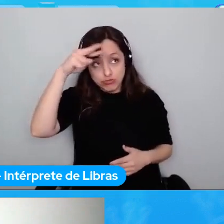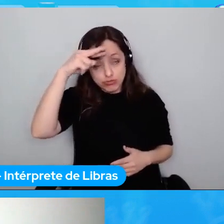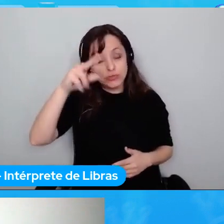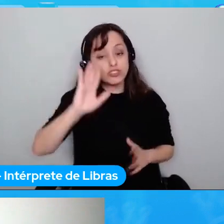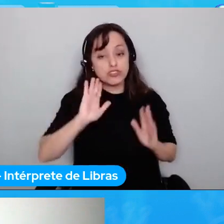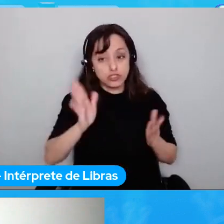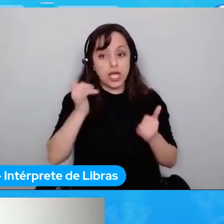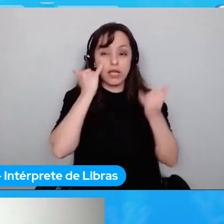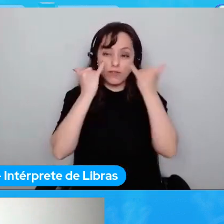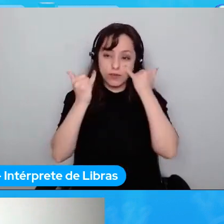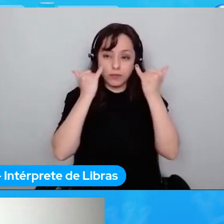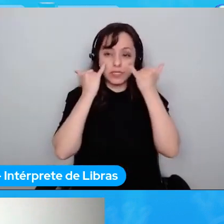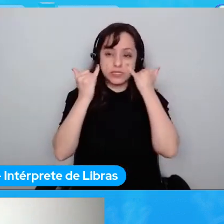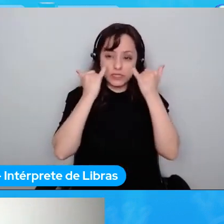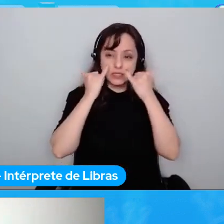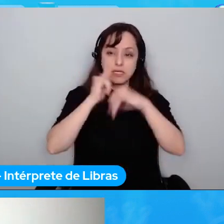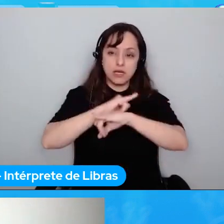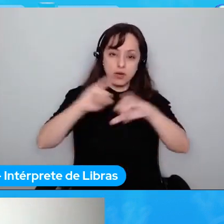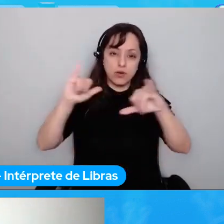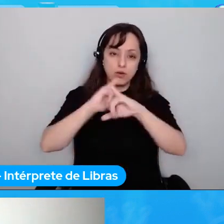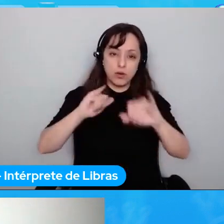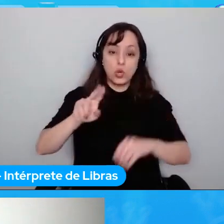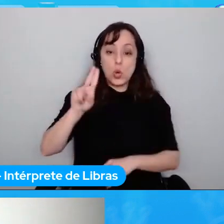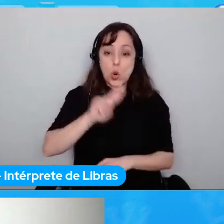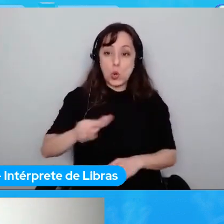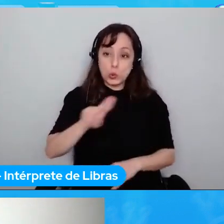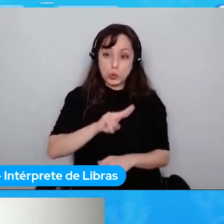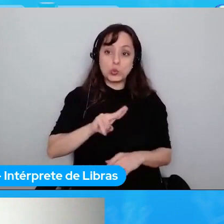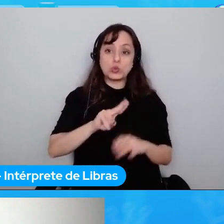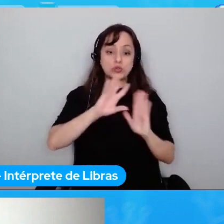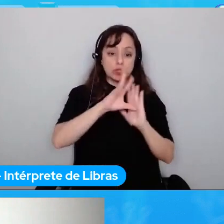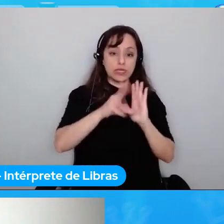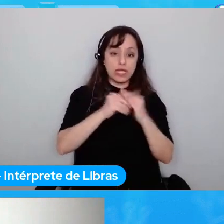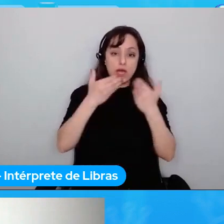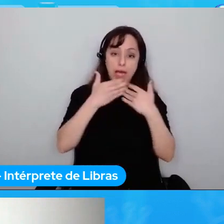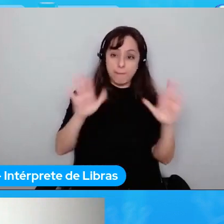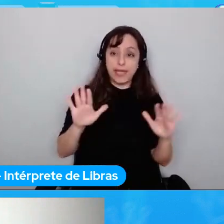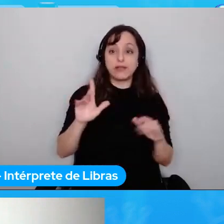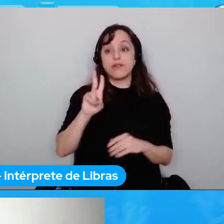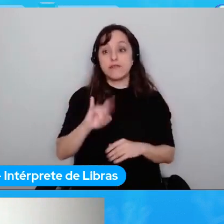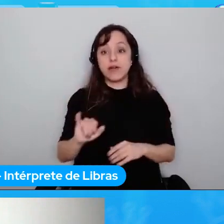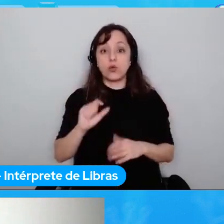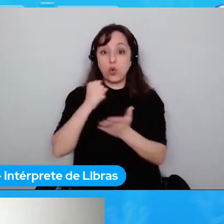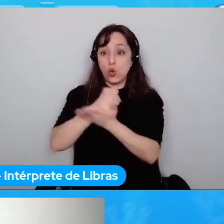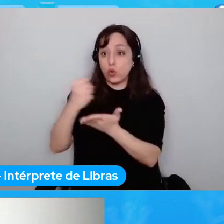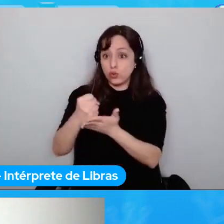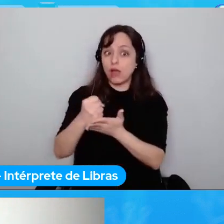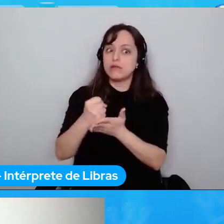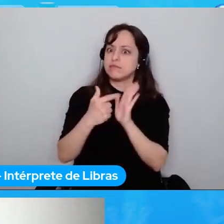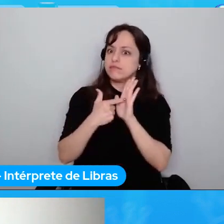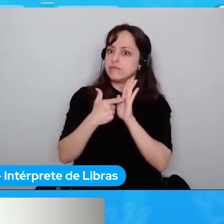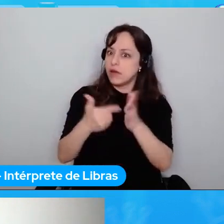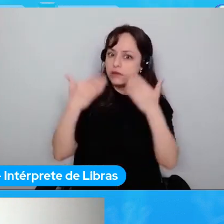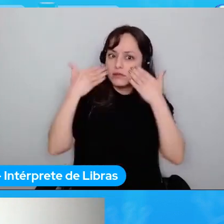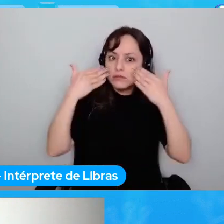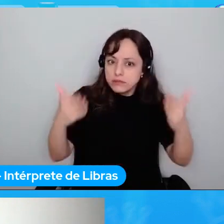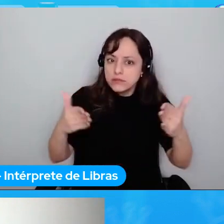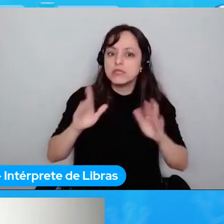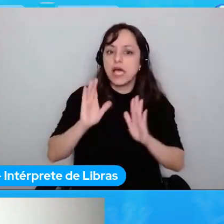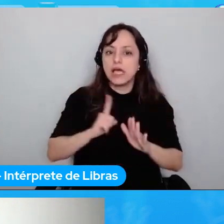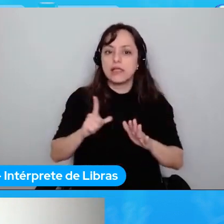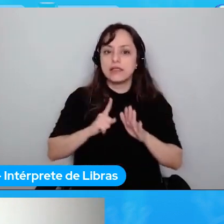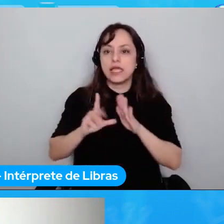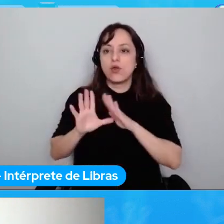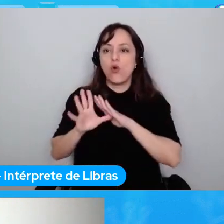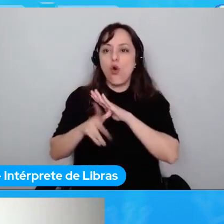ya donde inclusive el uso de datos abiertos puede tener contratos con indicios de corrupción, como sucedió en México y un aeropuerto. No